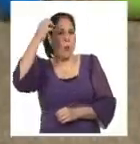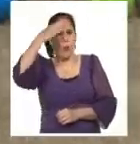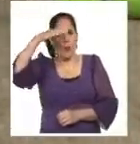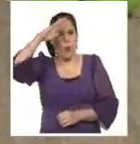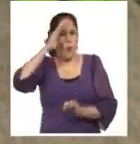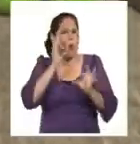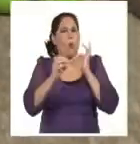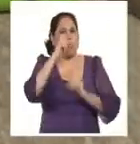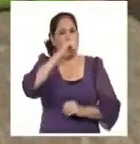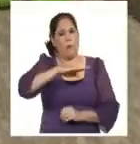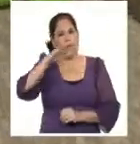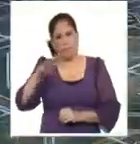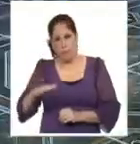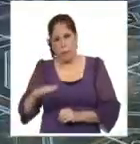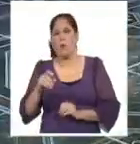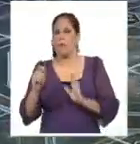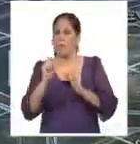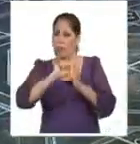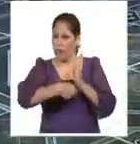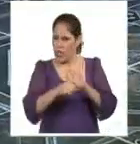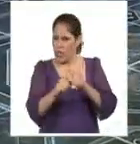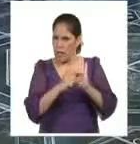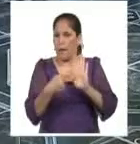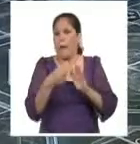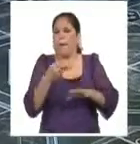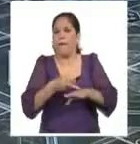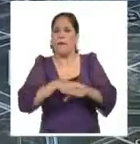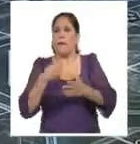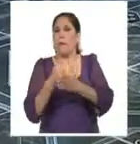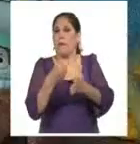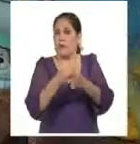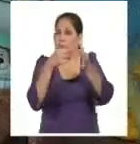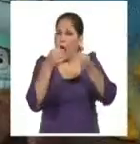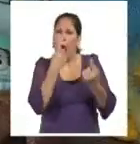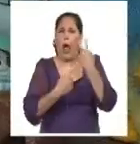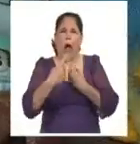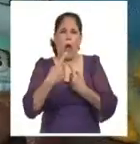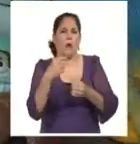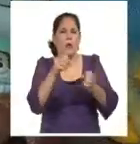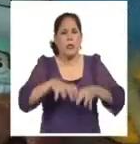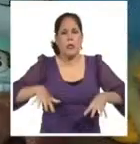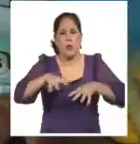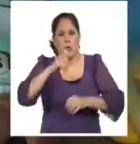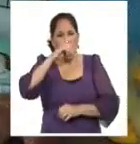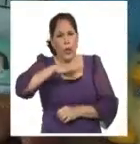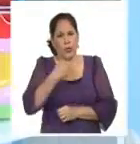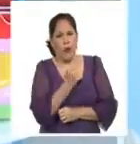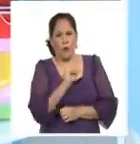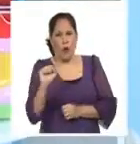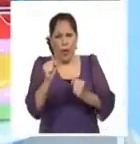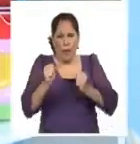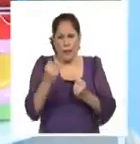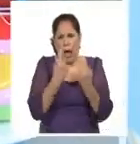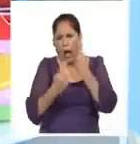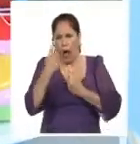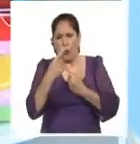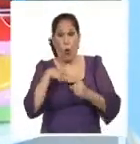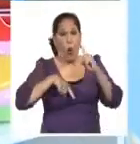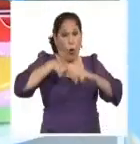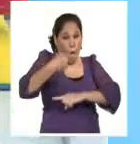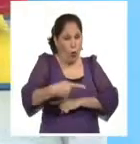cubano en su concepción de prevenir y enfrentar cualquier forma y manifestación de violencia contra